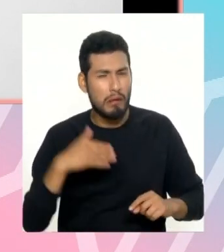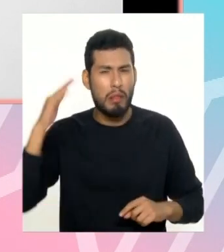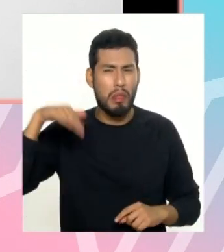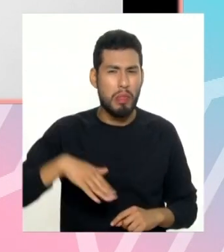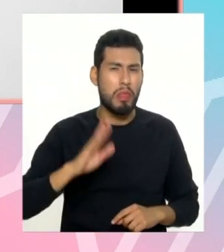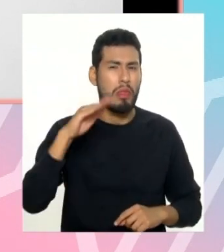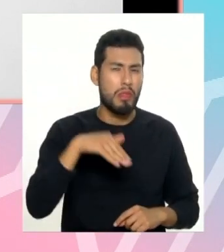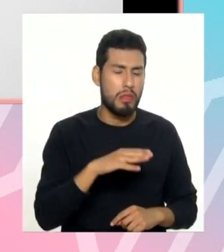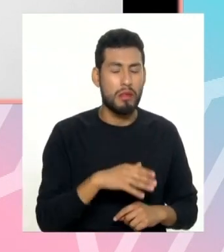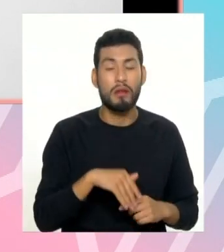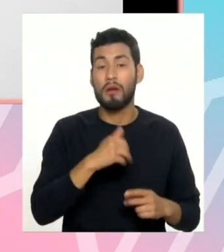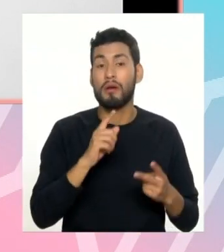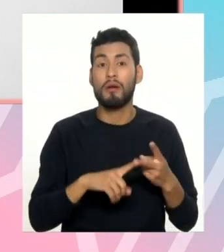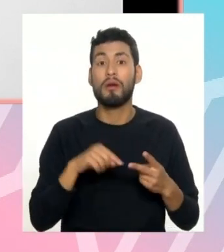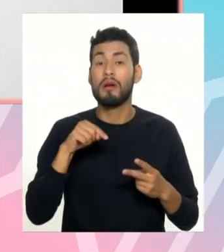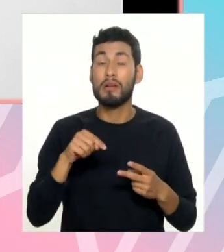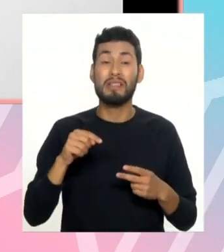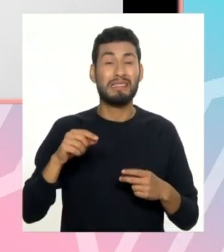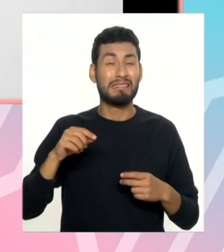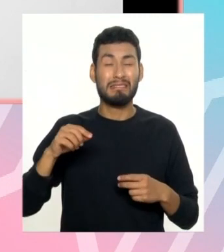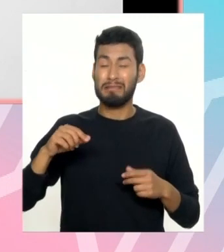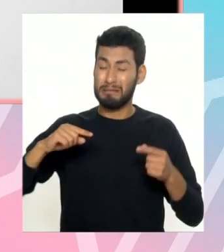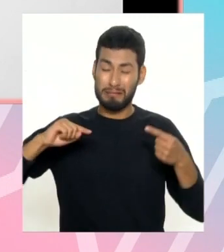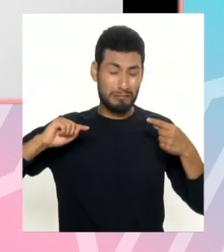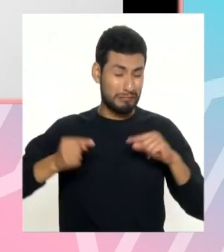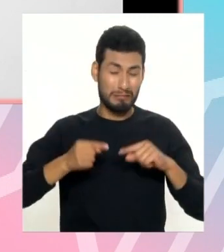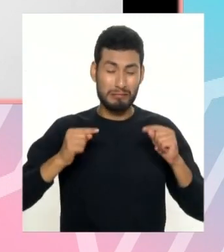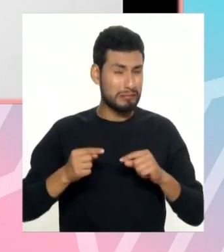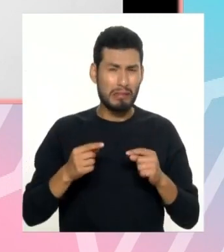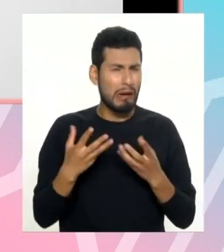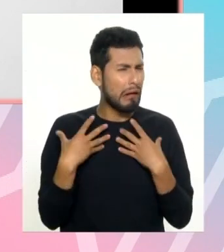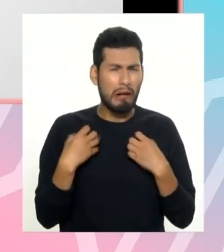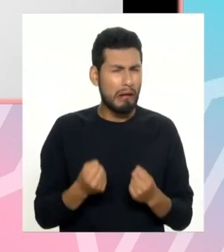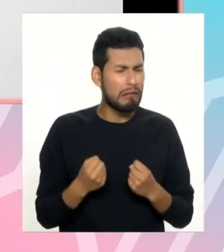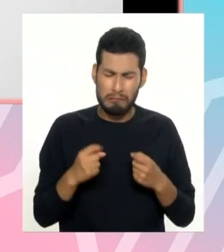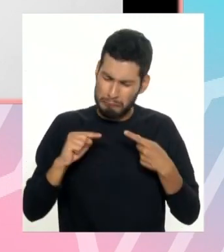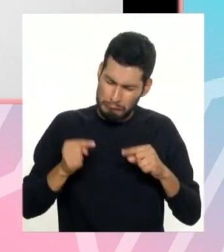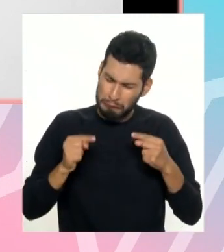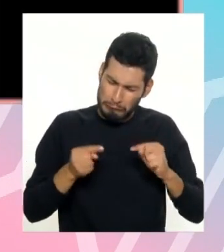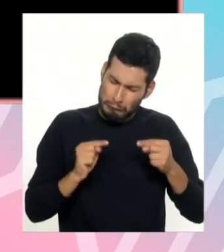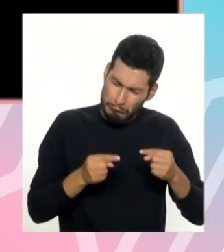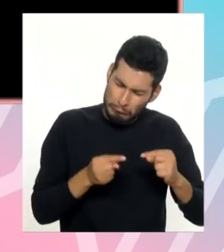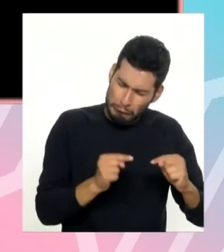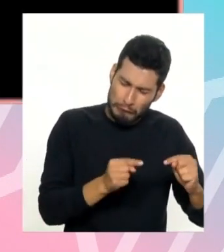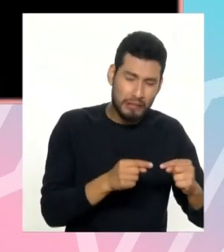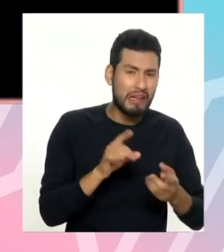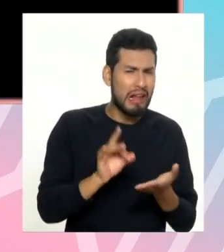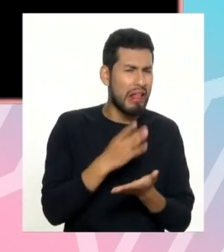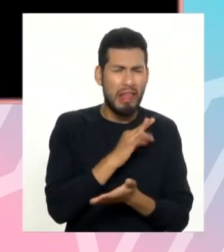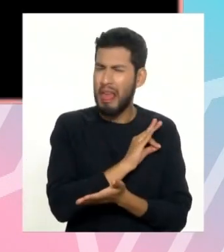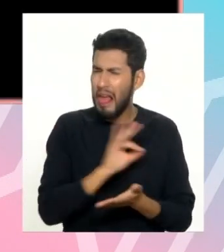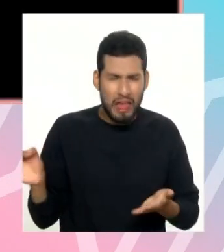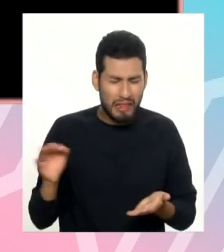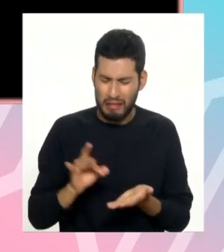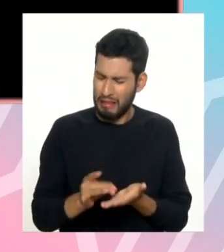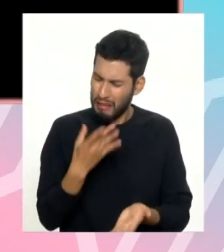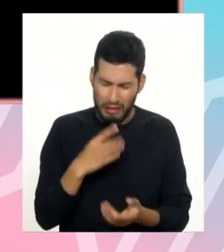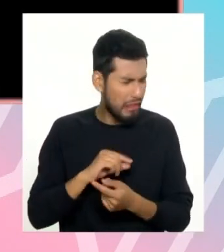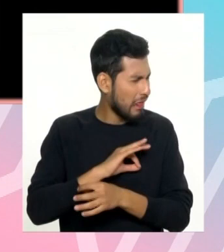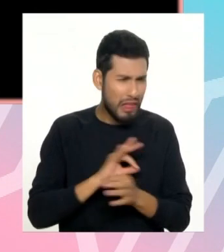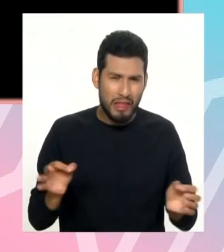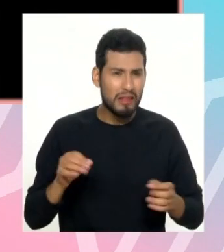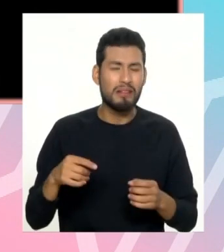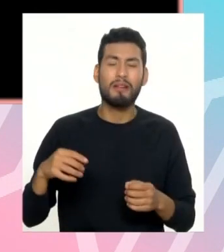dolor intratable. El paciente viene con un fuerte dolor, no controla con ningún analgésico, estamos ya usando